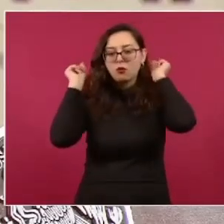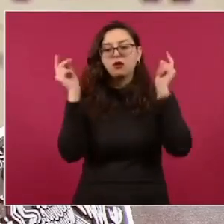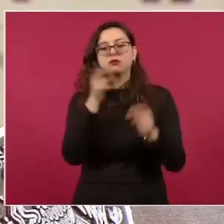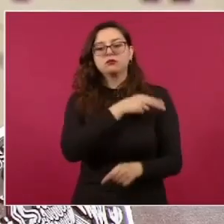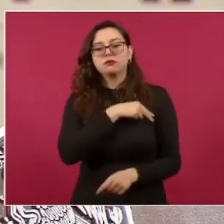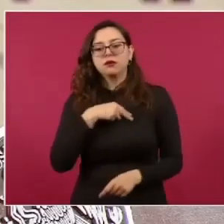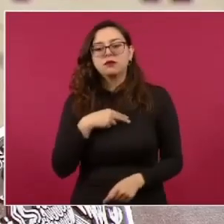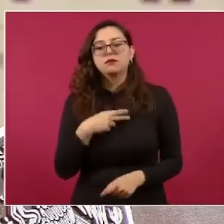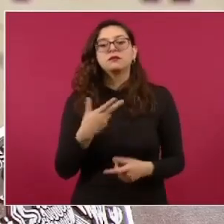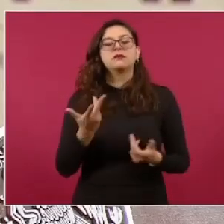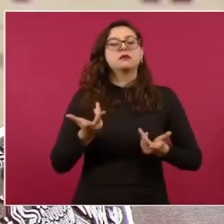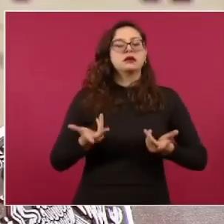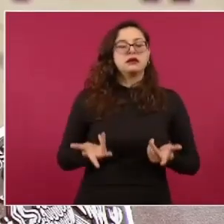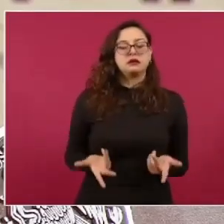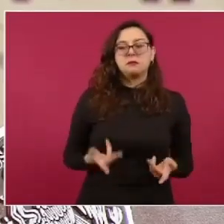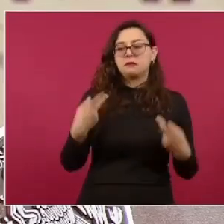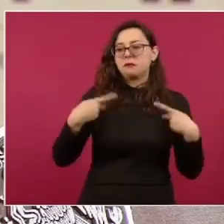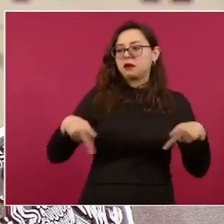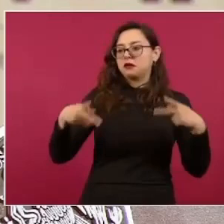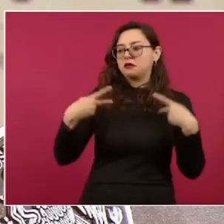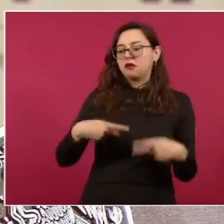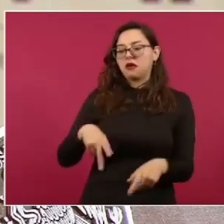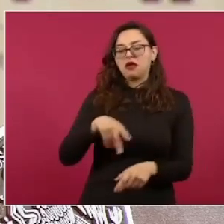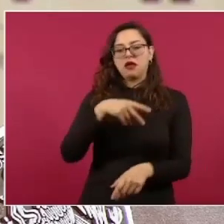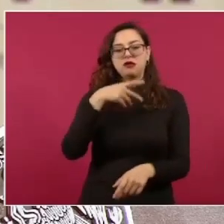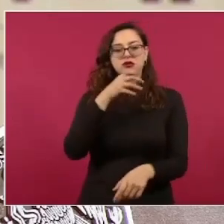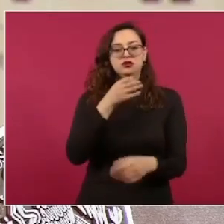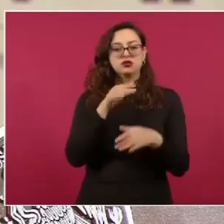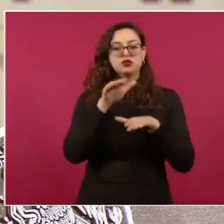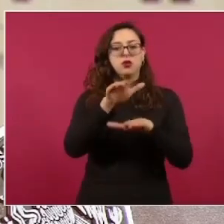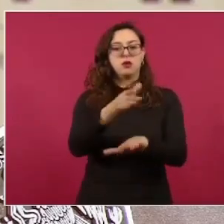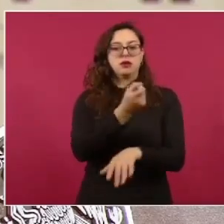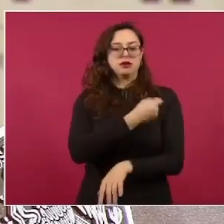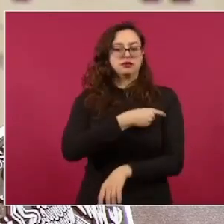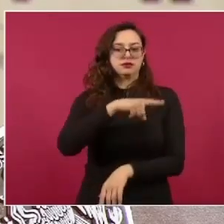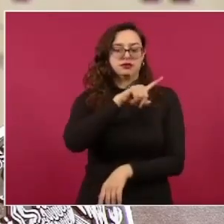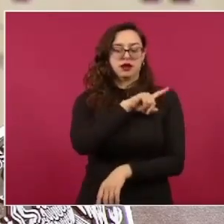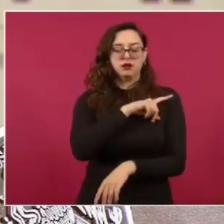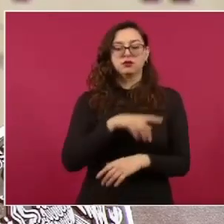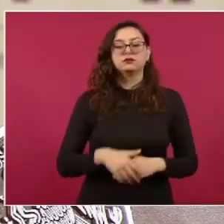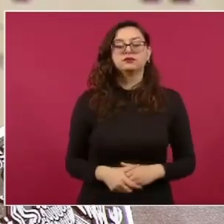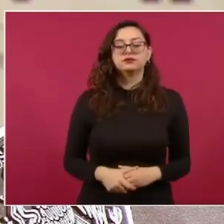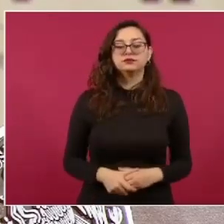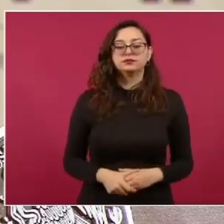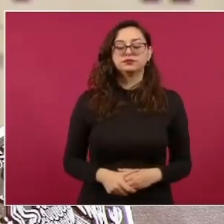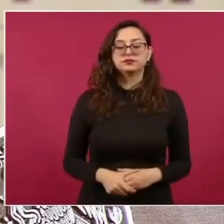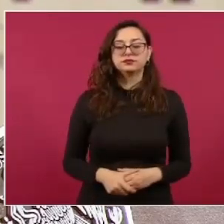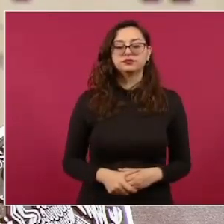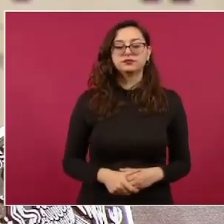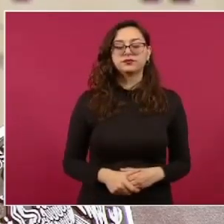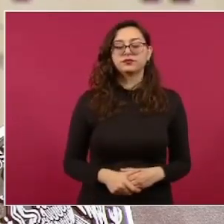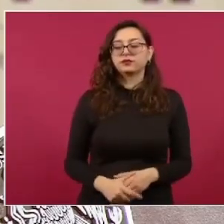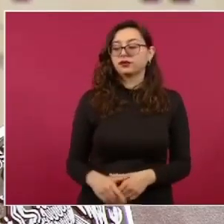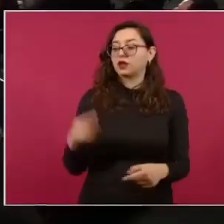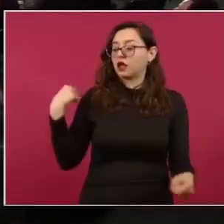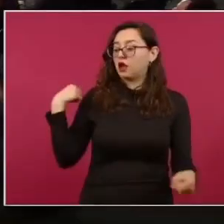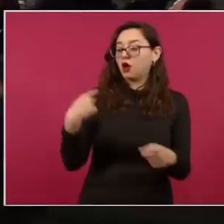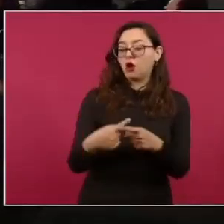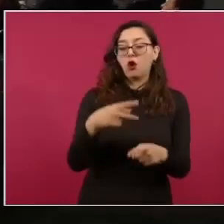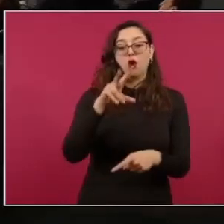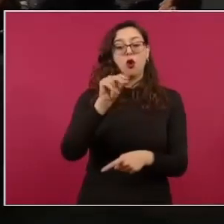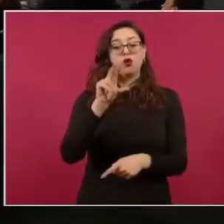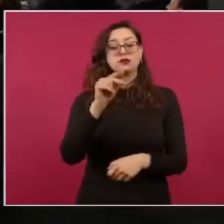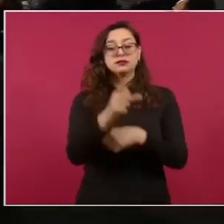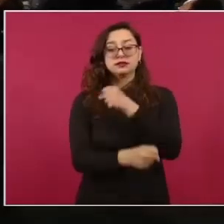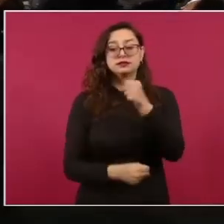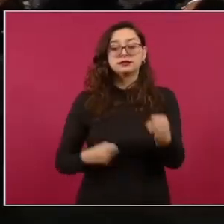especialistas de la salud. Los 80 años del IMSS Es una historia de trabajo en favor